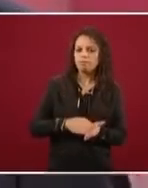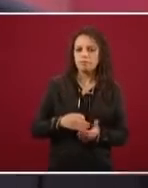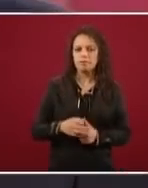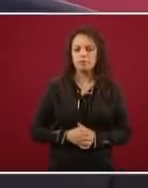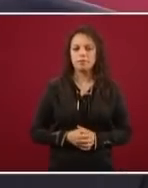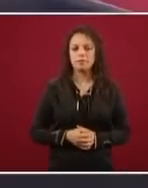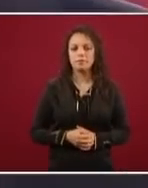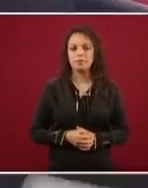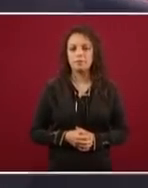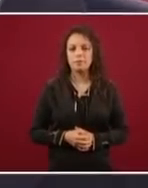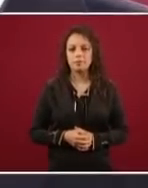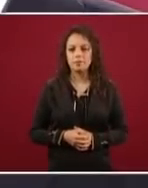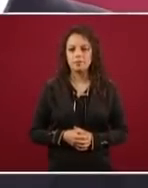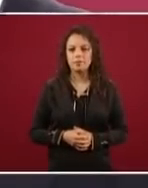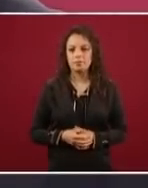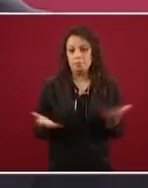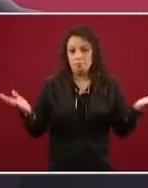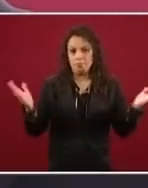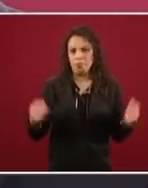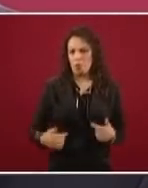y yo respeto